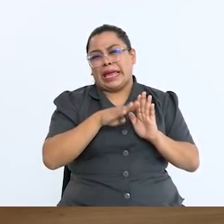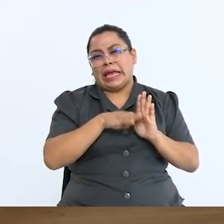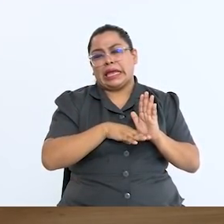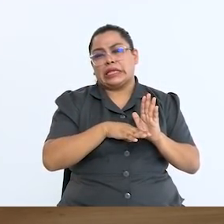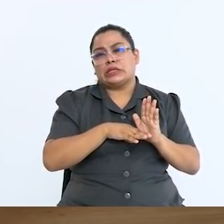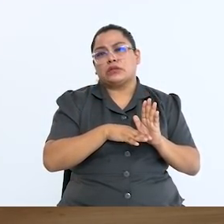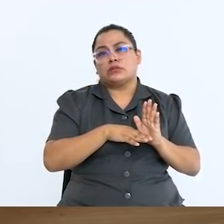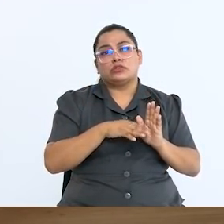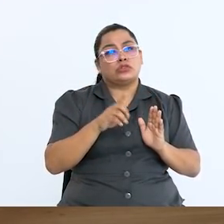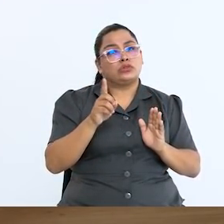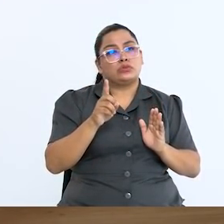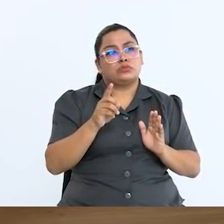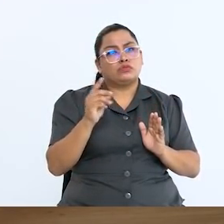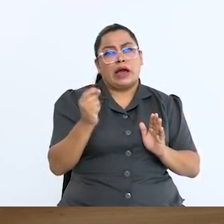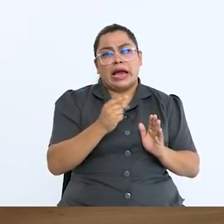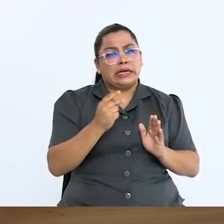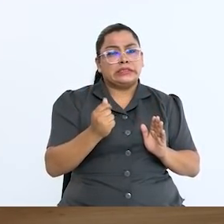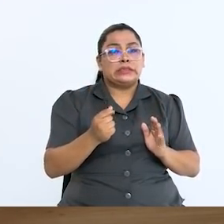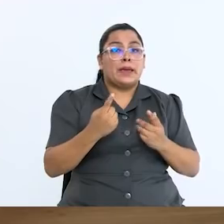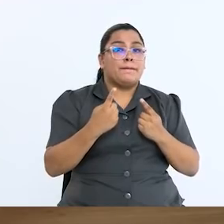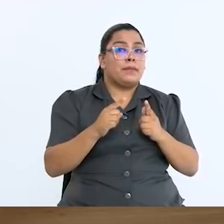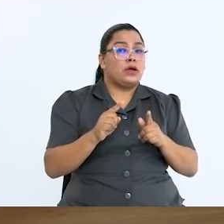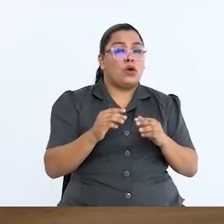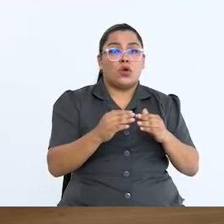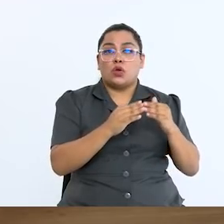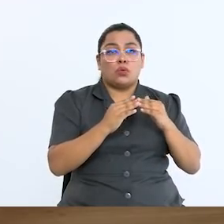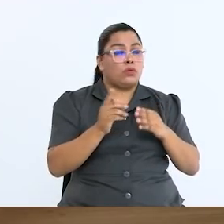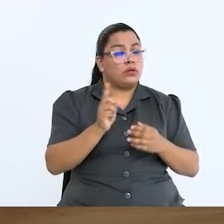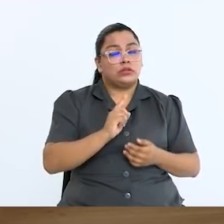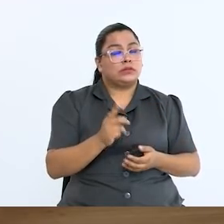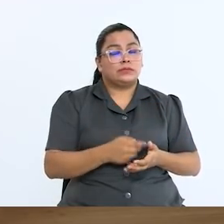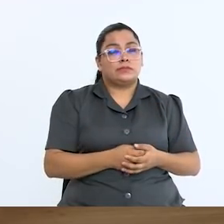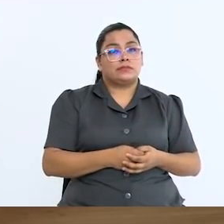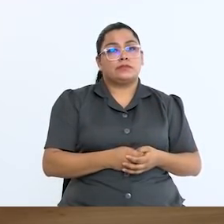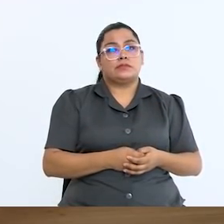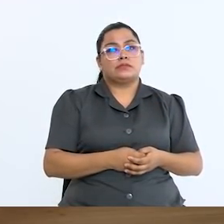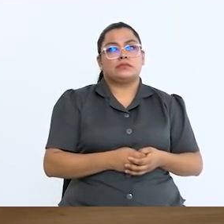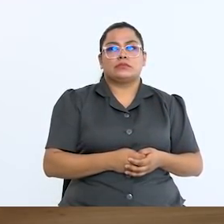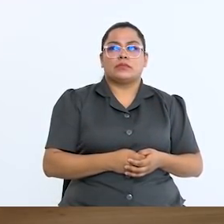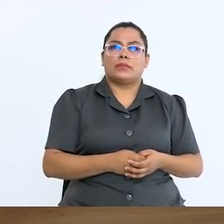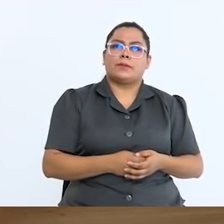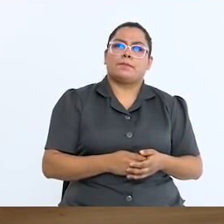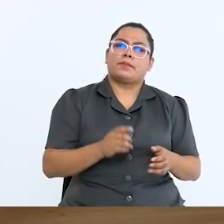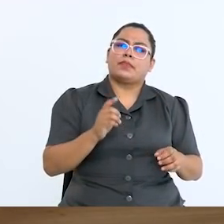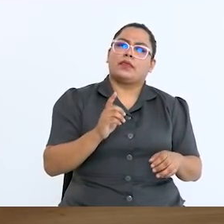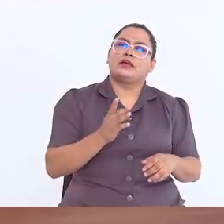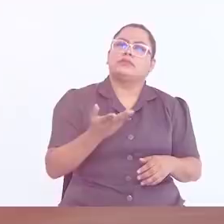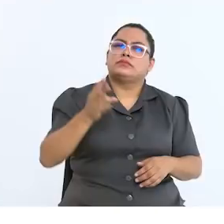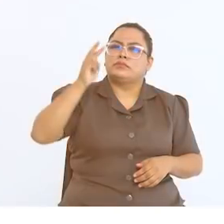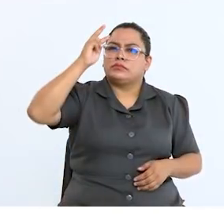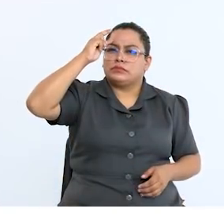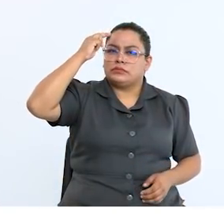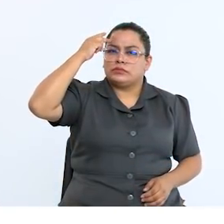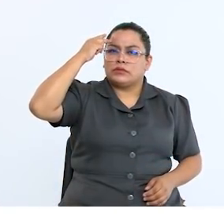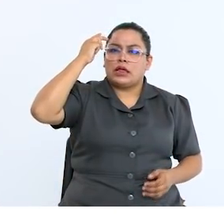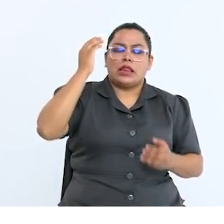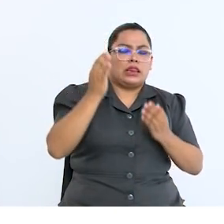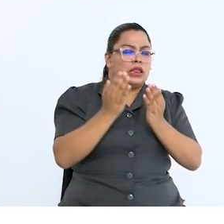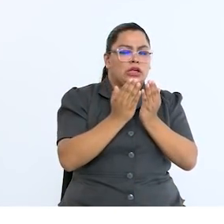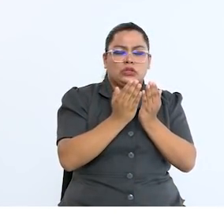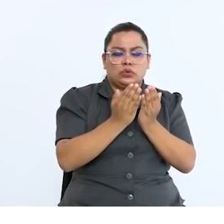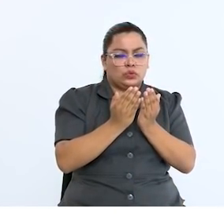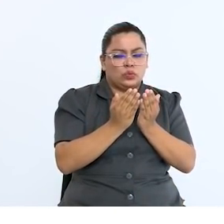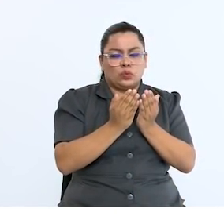niños van a poder hacerlo ya de manera convencional, pero no todos van a estar leyendo. ¿Y a qué hace referencia con la